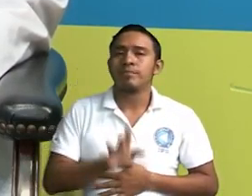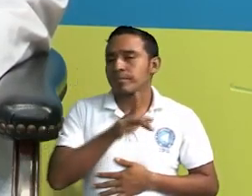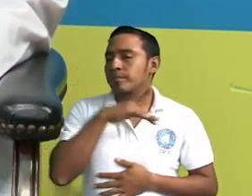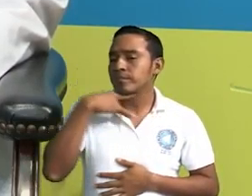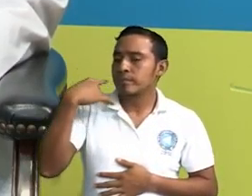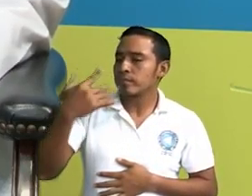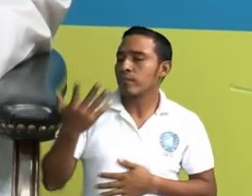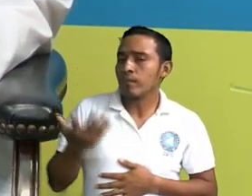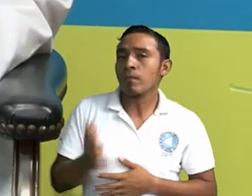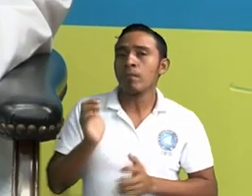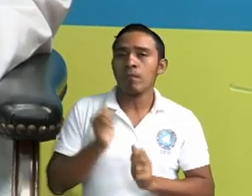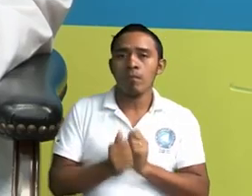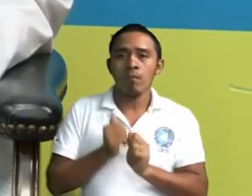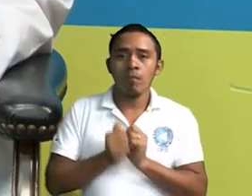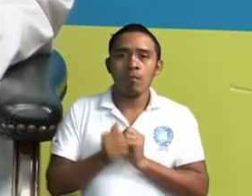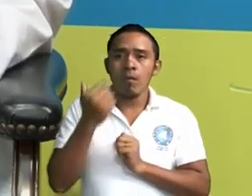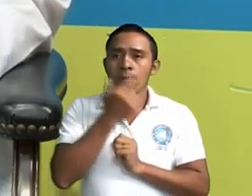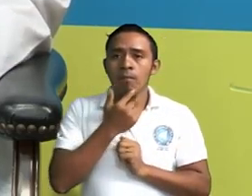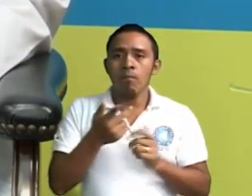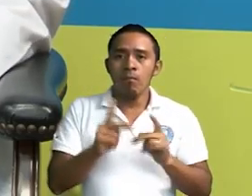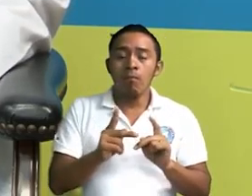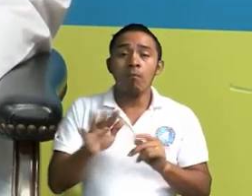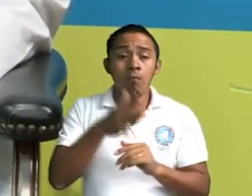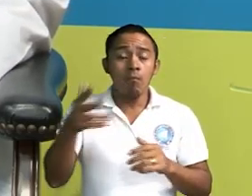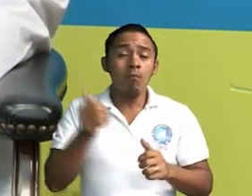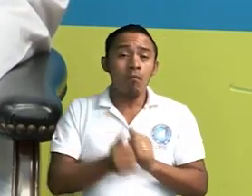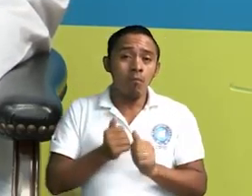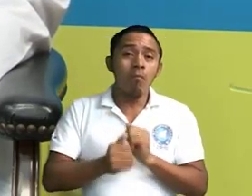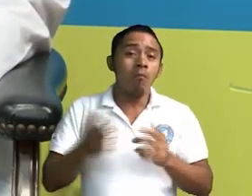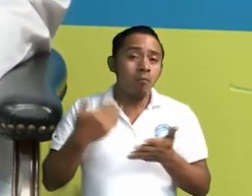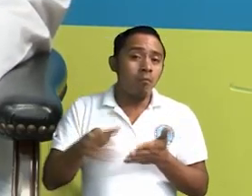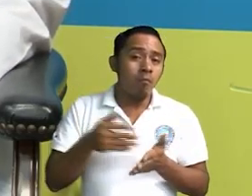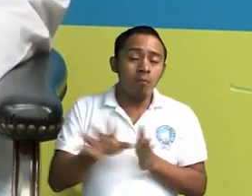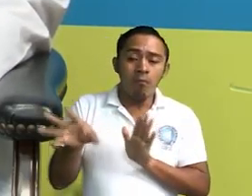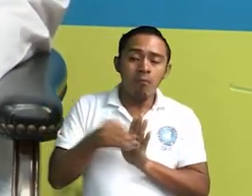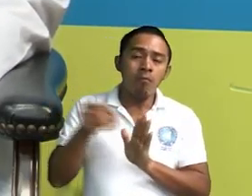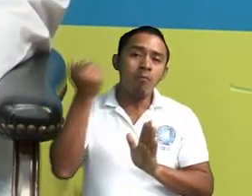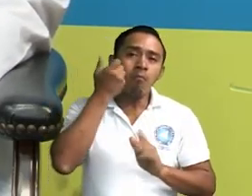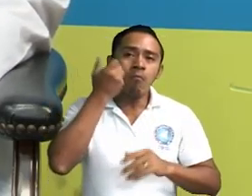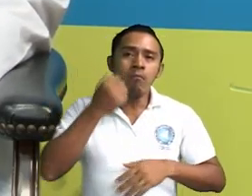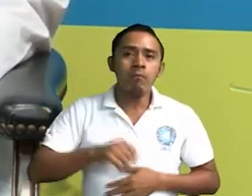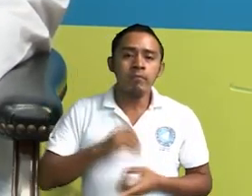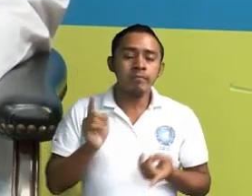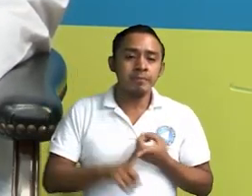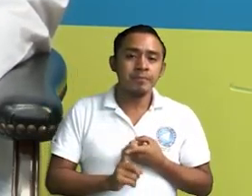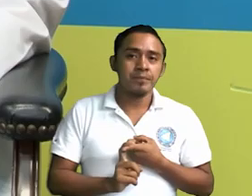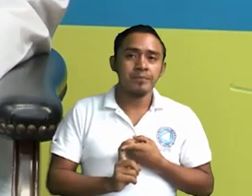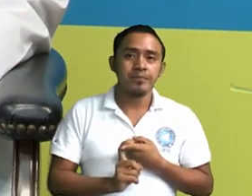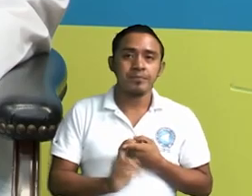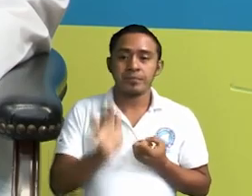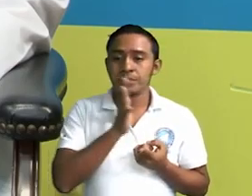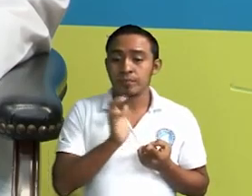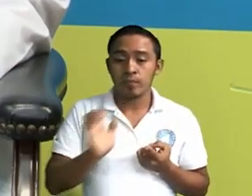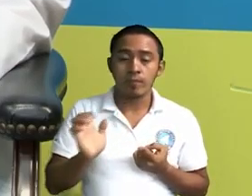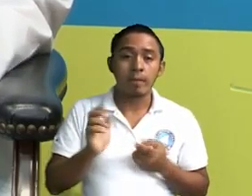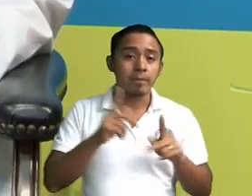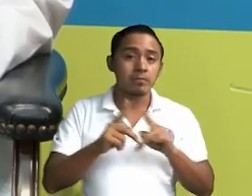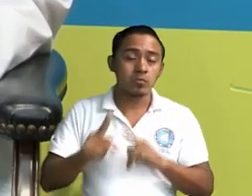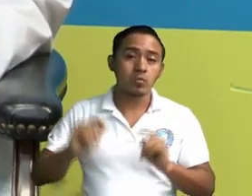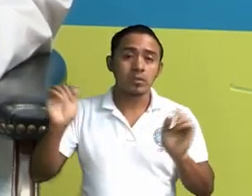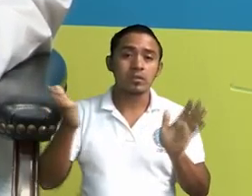podemos padecer más enfermedad hay una población de riesgo como usted lo decía en este caso podemos hablar de pacientes con enfermedades crónicas